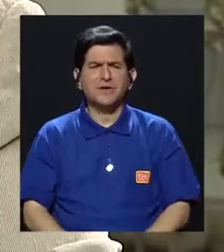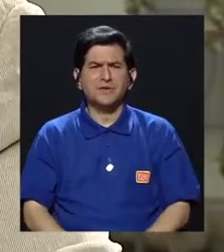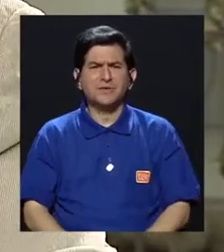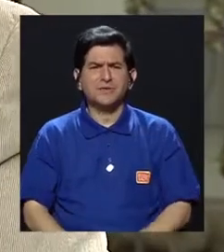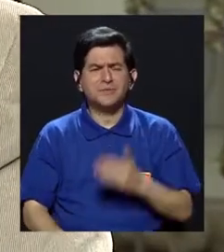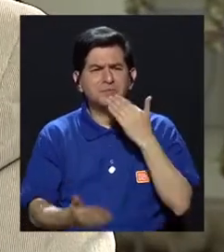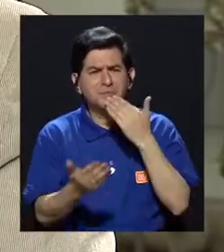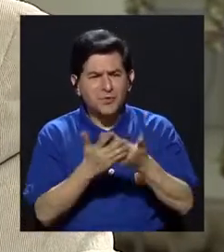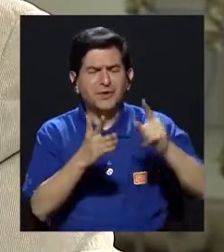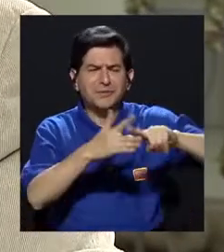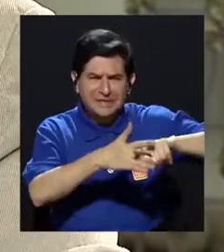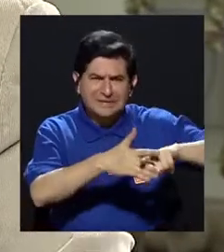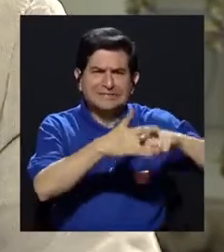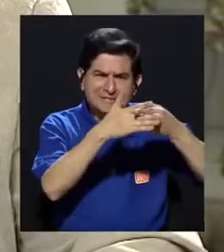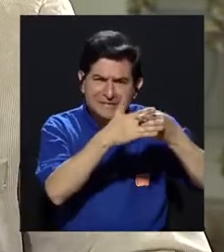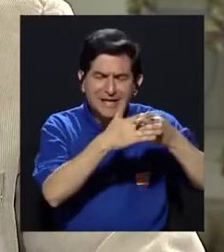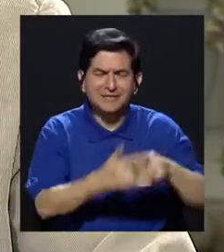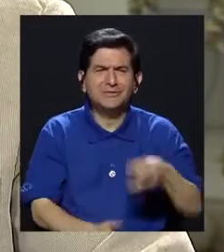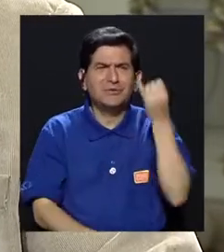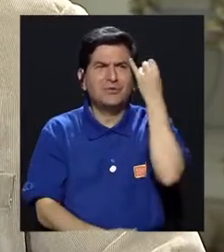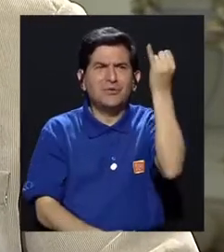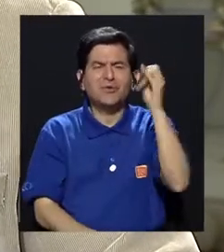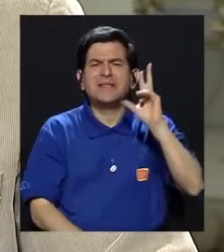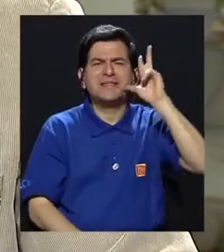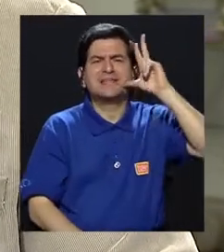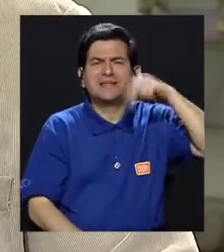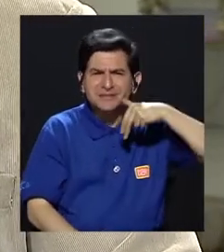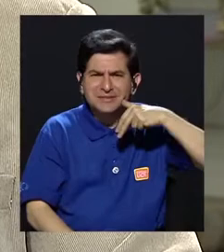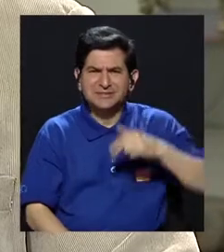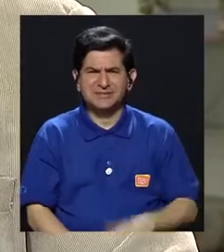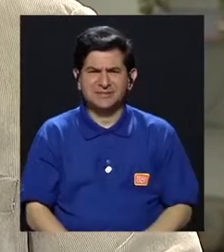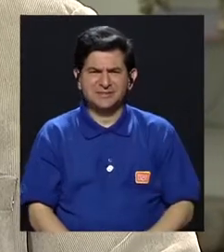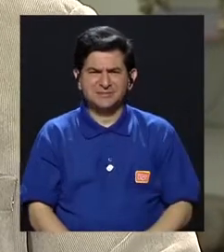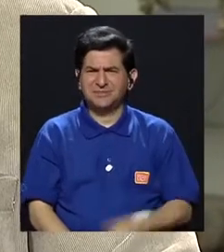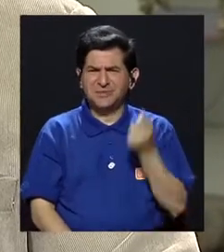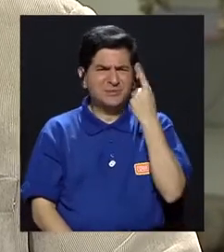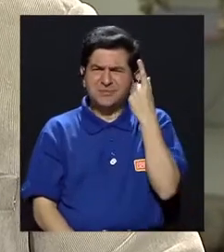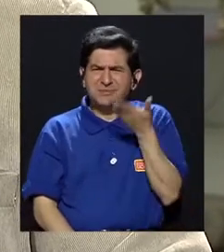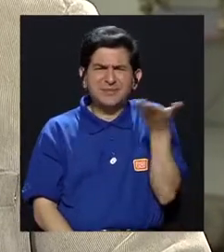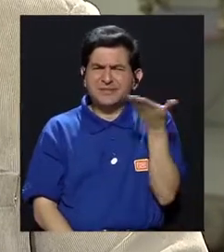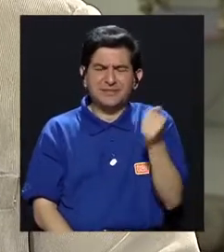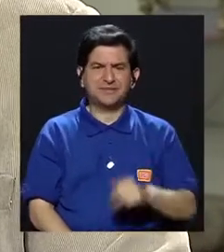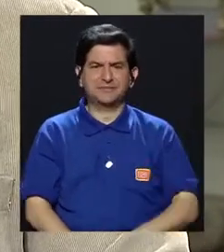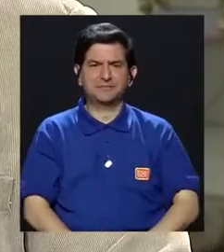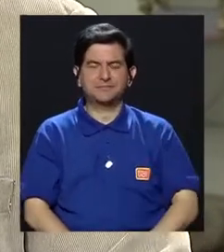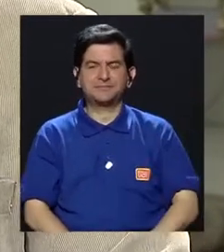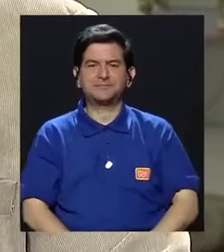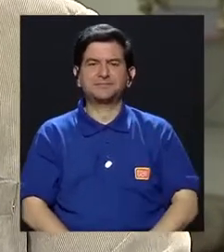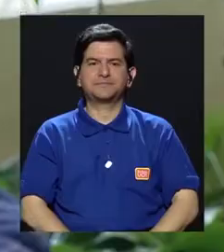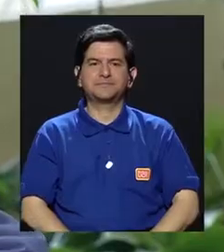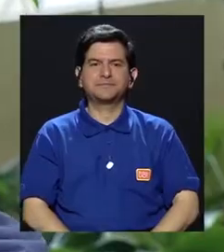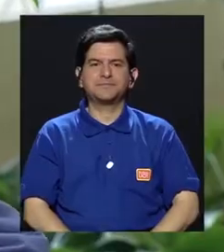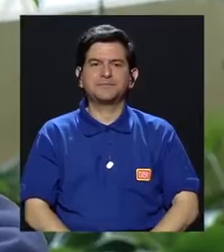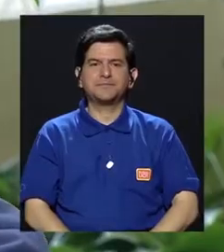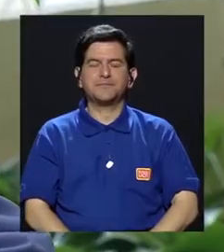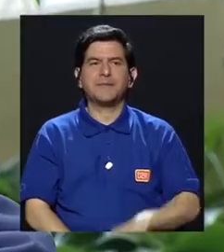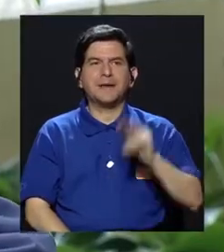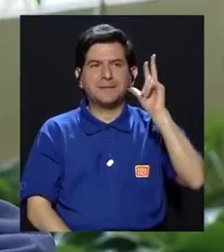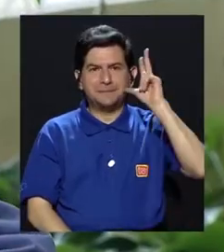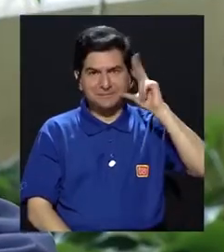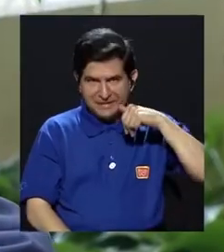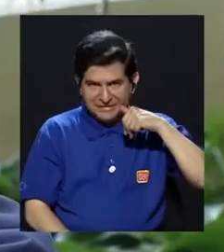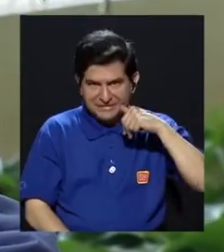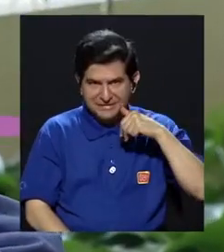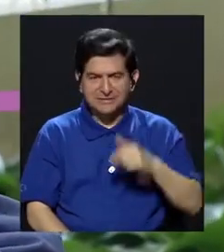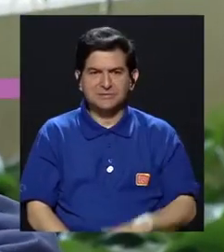que sería bueno comenzar con un concepto de machismo, ¿verdad? ¿Qué podemos entender como tal? Bueno,